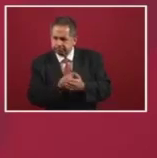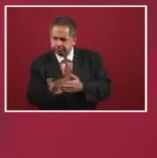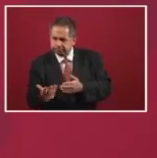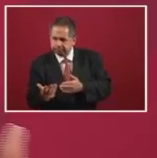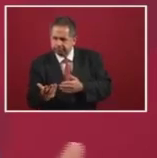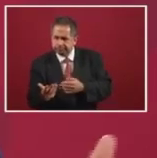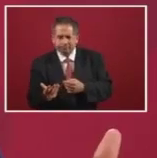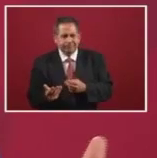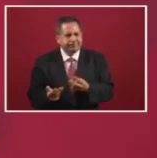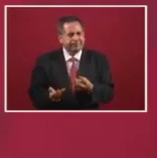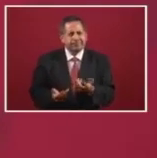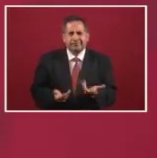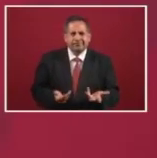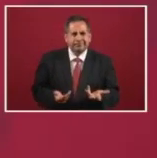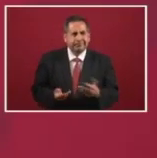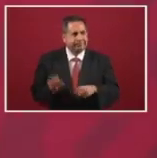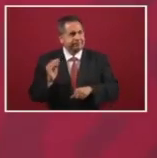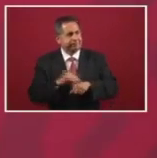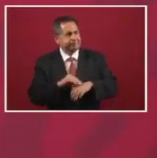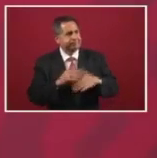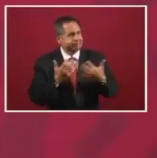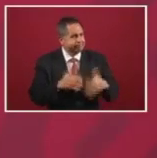Eso no puede ser.